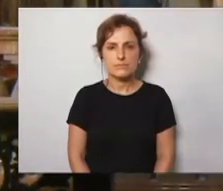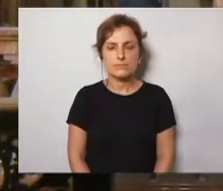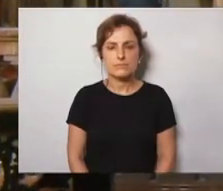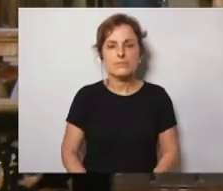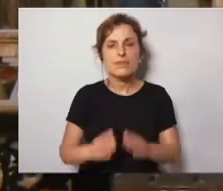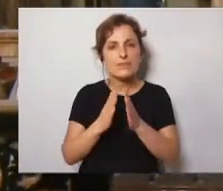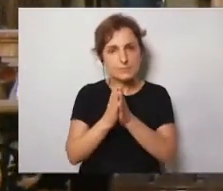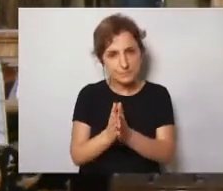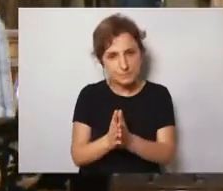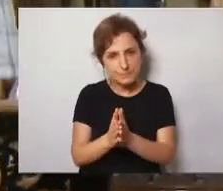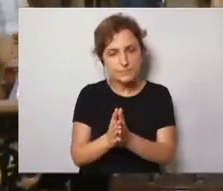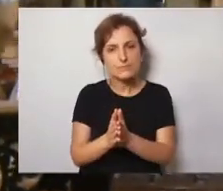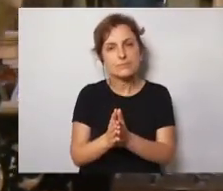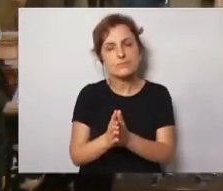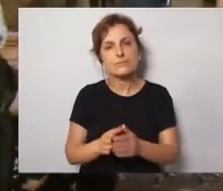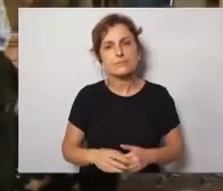haremos